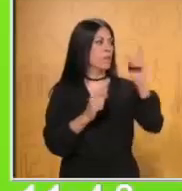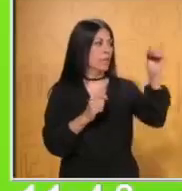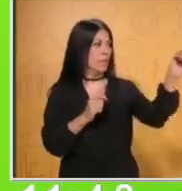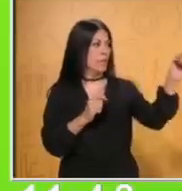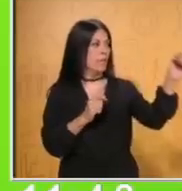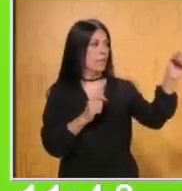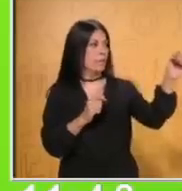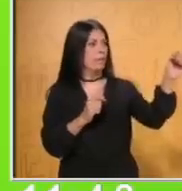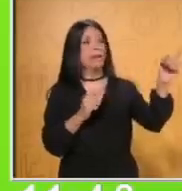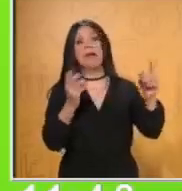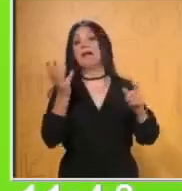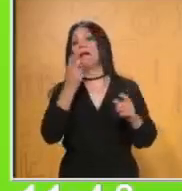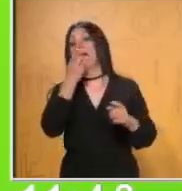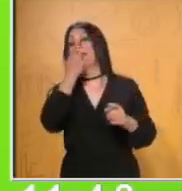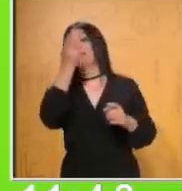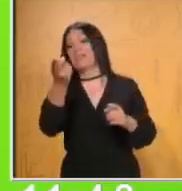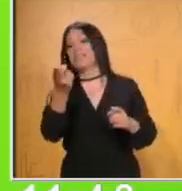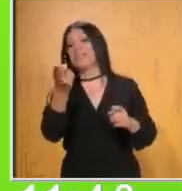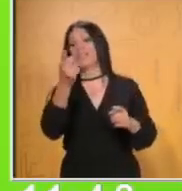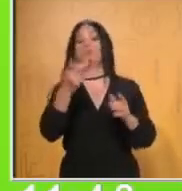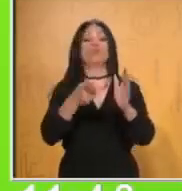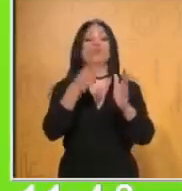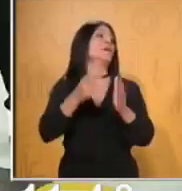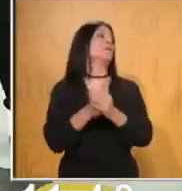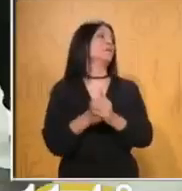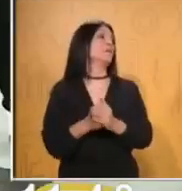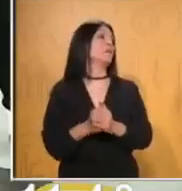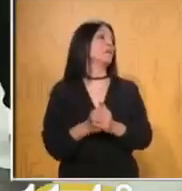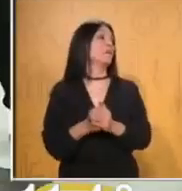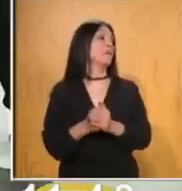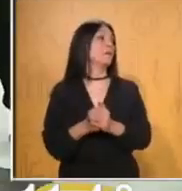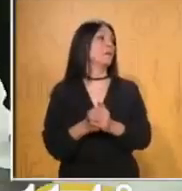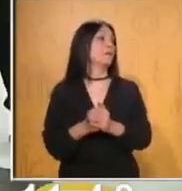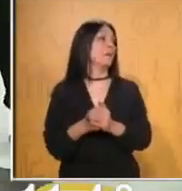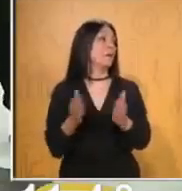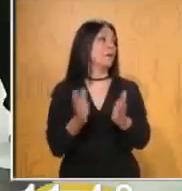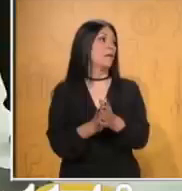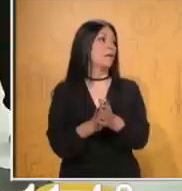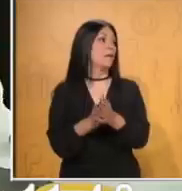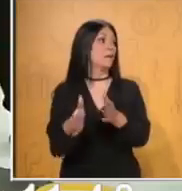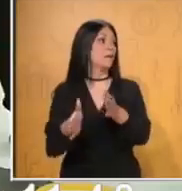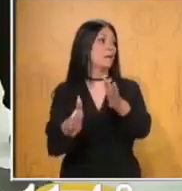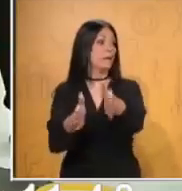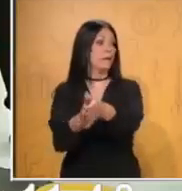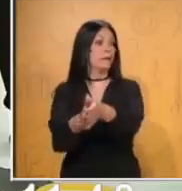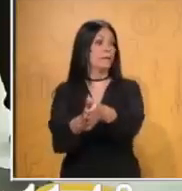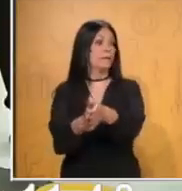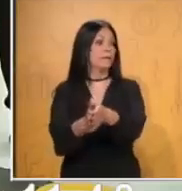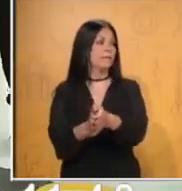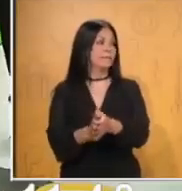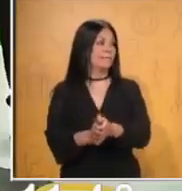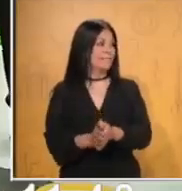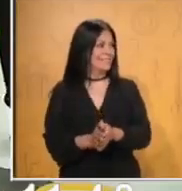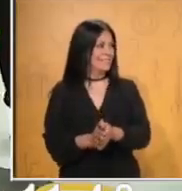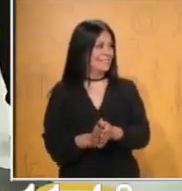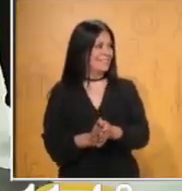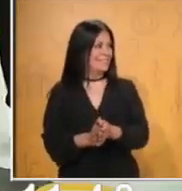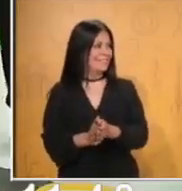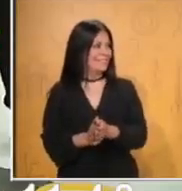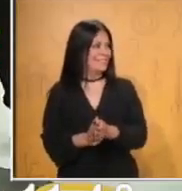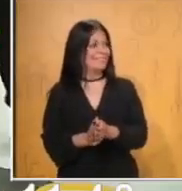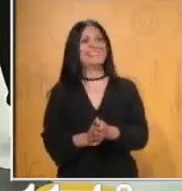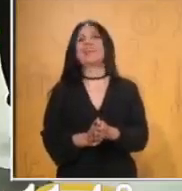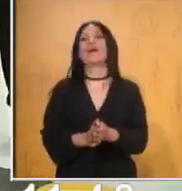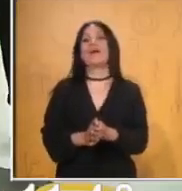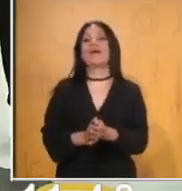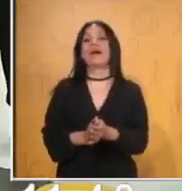y ustedes lo repiten. ¿Estamos de acuerdo? Okay. Venga, sí. Dice así, aplauso, tu puño, tu mano. Aplauso, tu puño, tu mano. Venga, maestra, una vez más, hay que aprenderla,